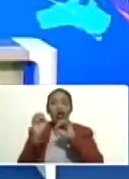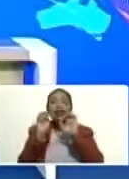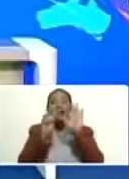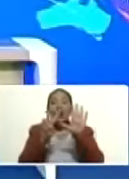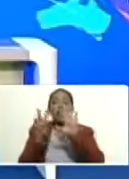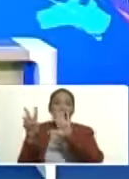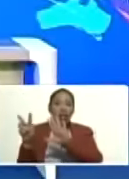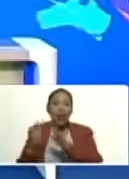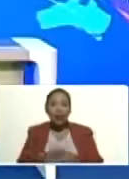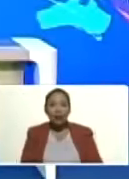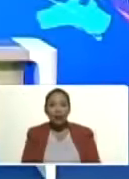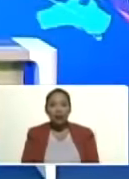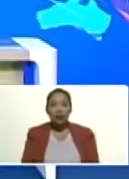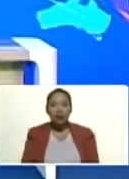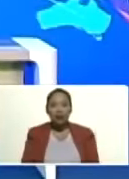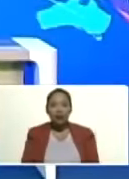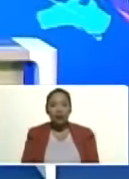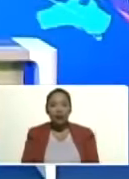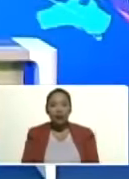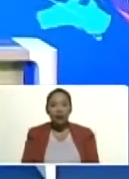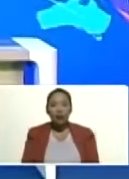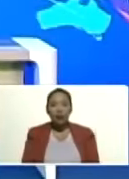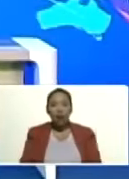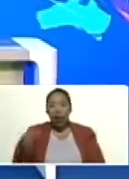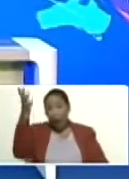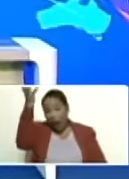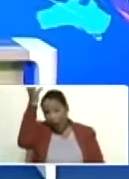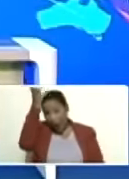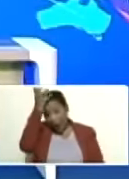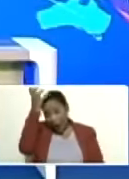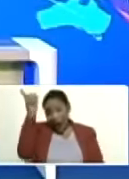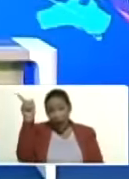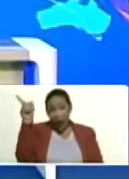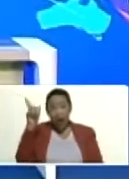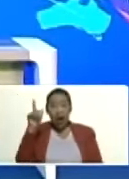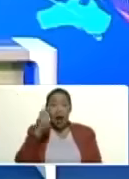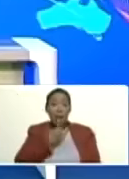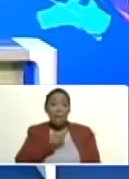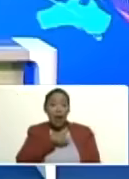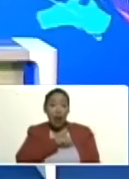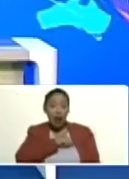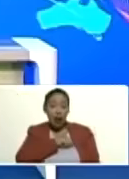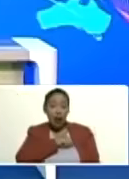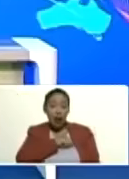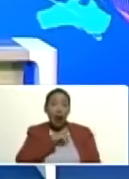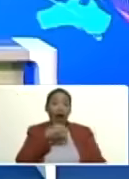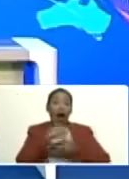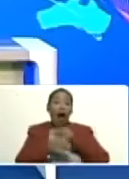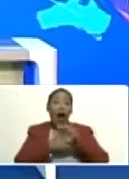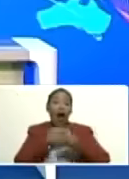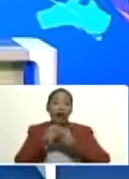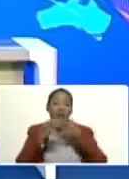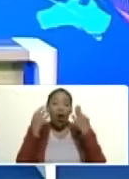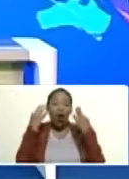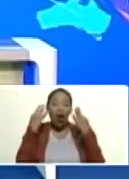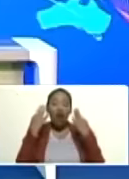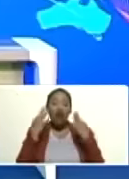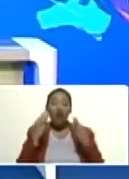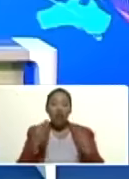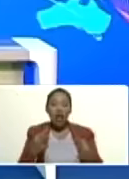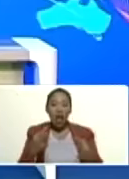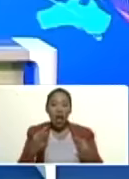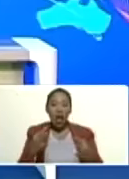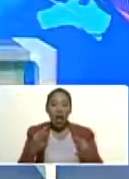1777 su majestad, el rey de España, saca oficialmente